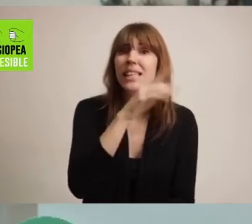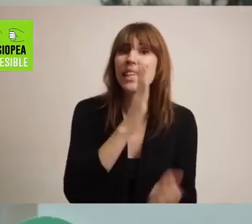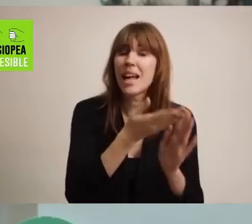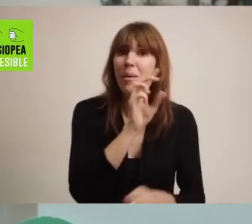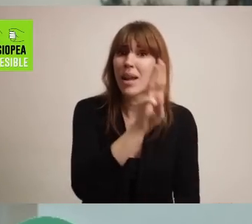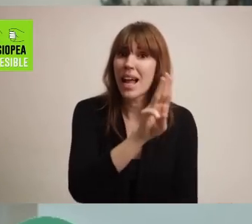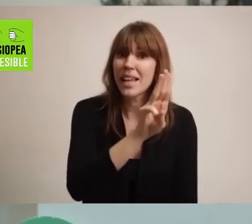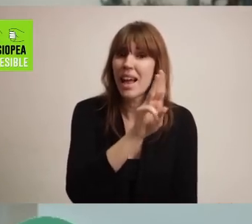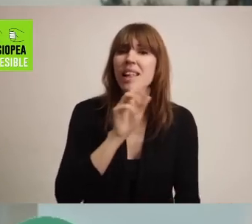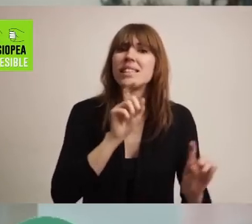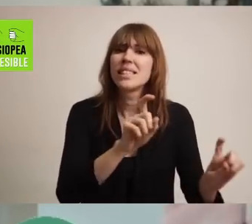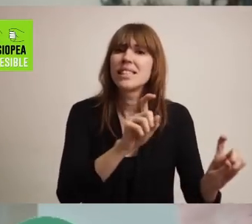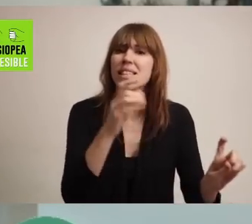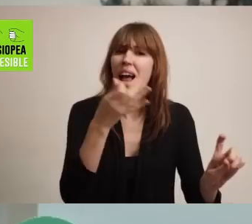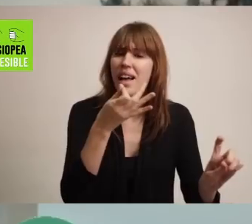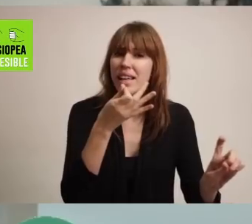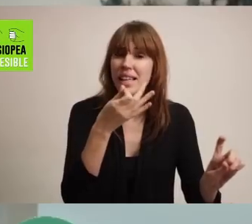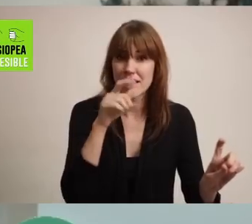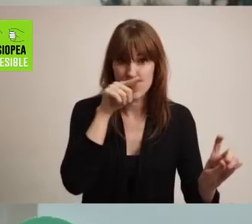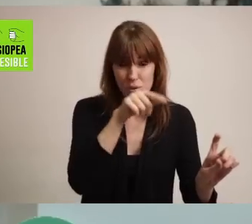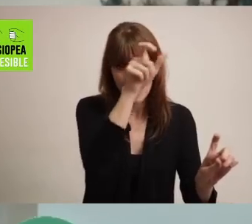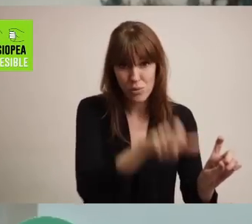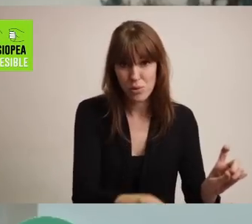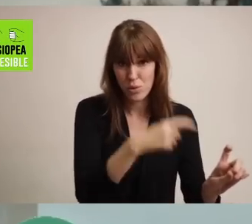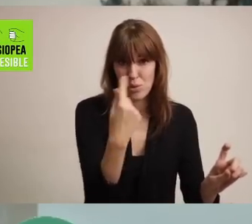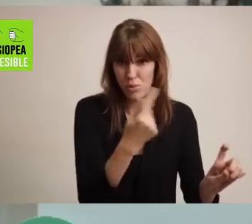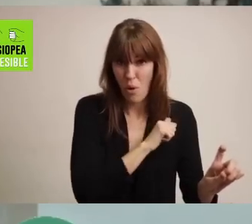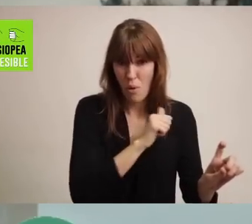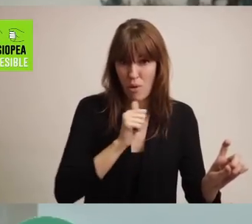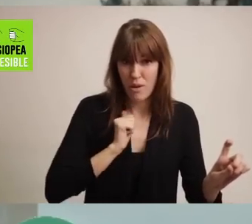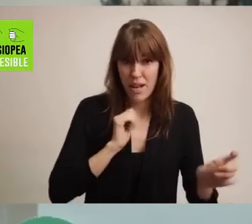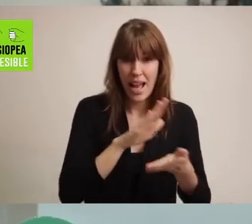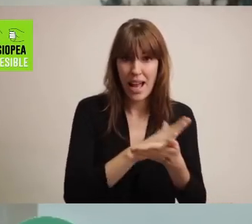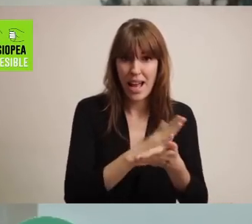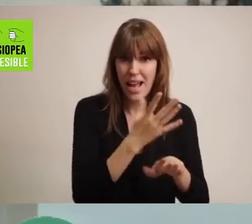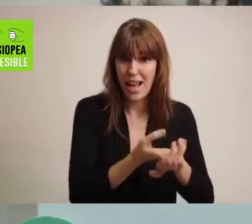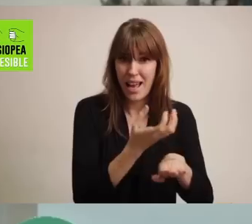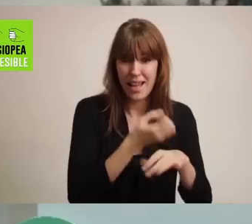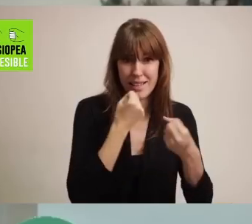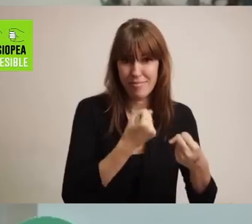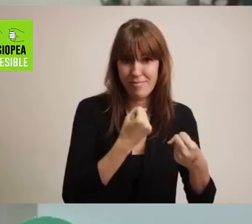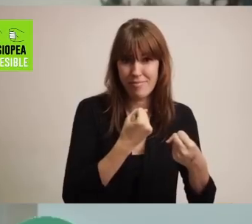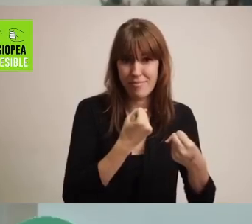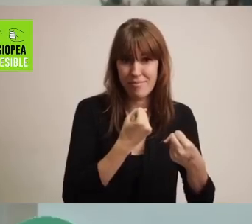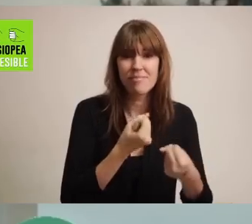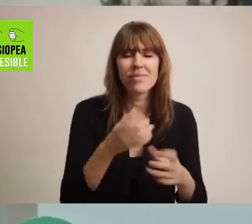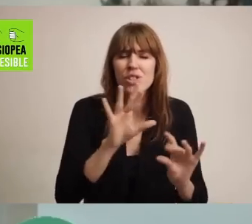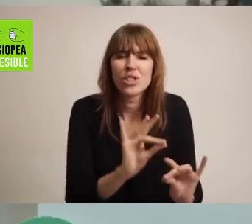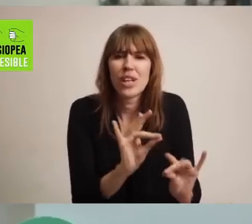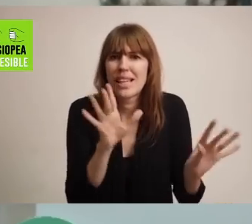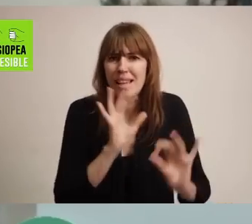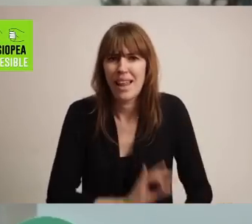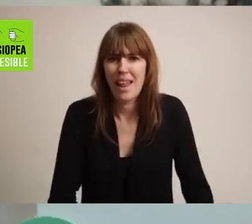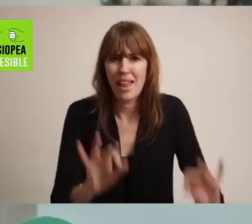tú solito, a canalizar la energía. No se toca nada, no se pone símbolo, que